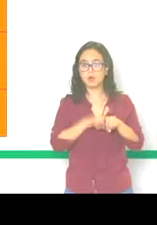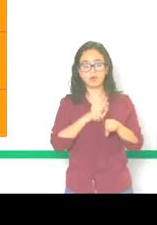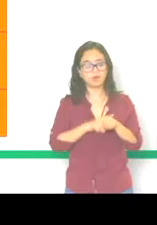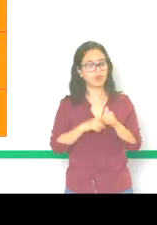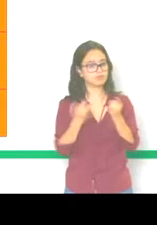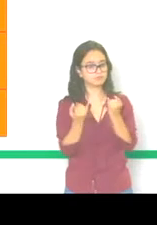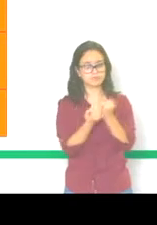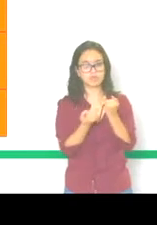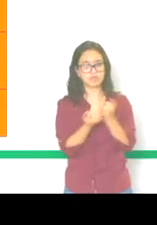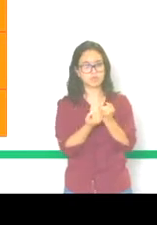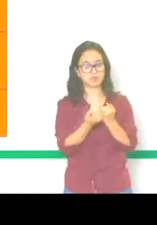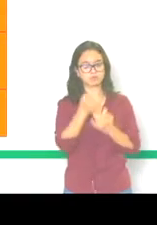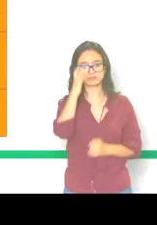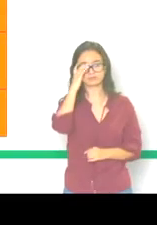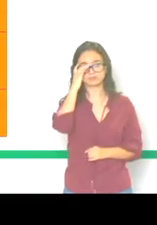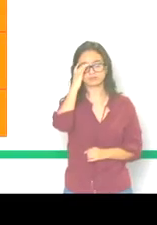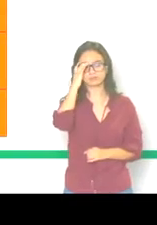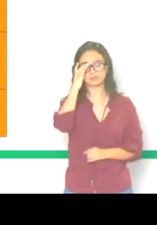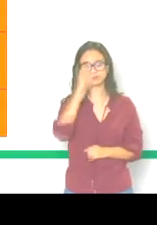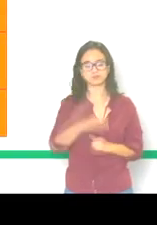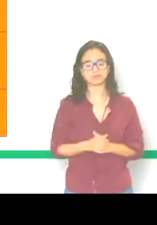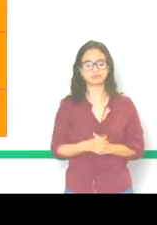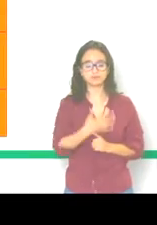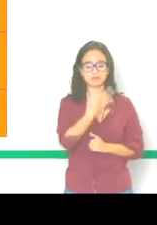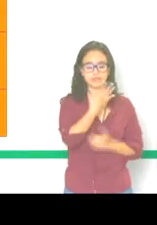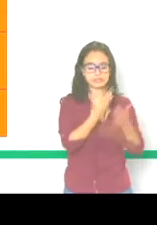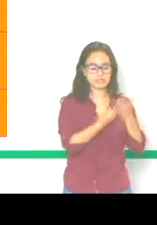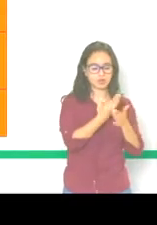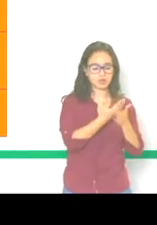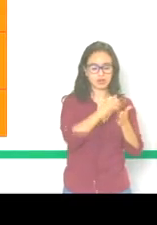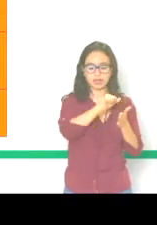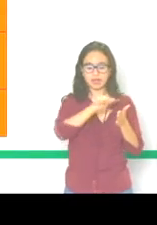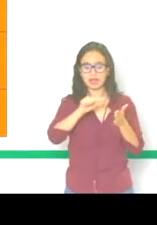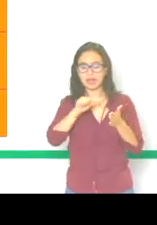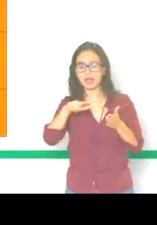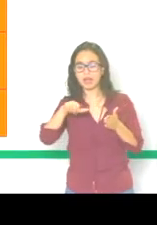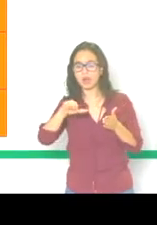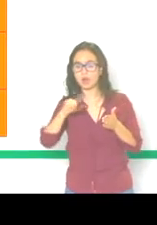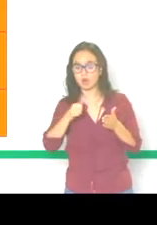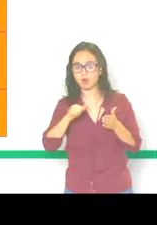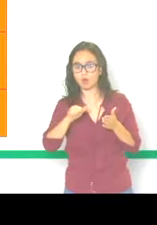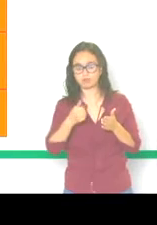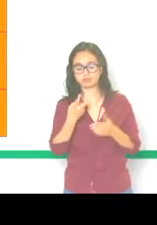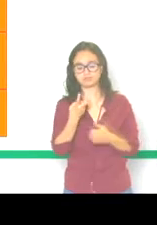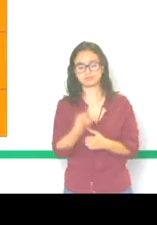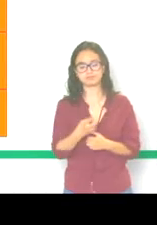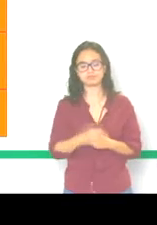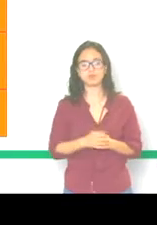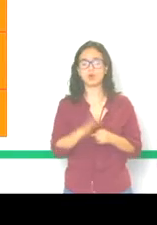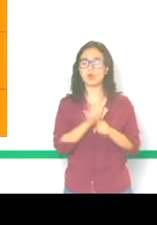sentido regresamos nuevamente a 5 de la mañana a 11 y esto es en razón